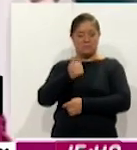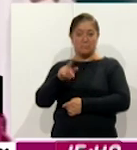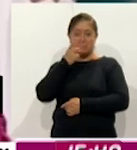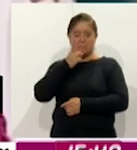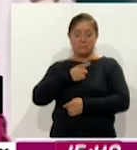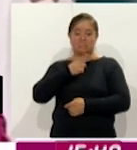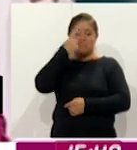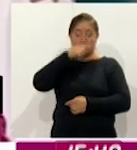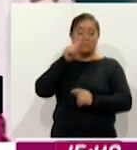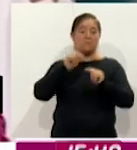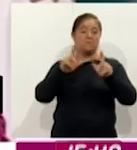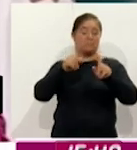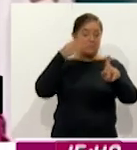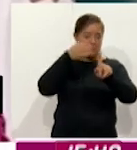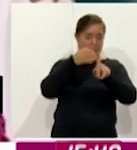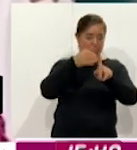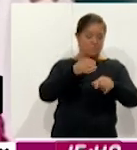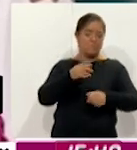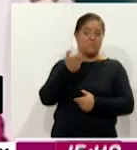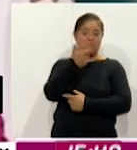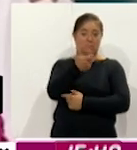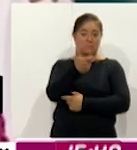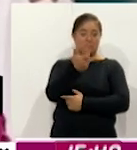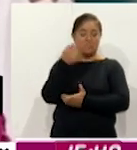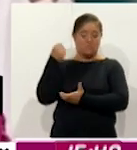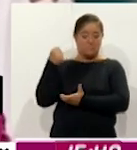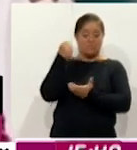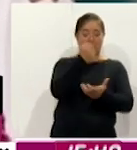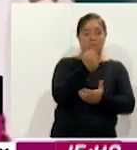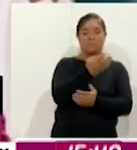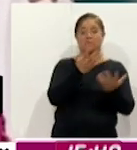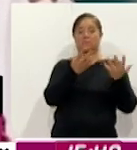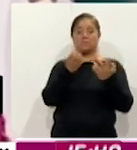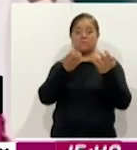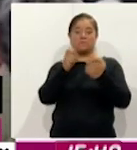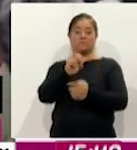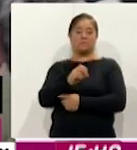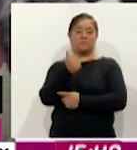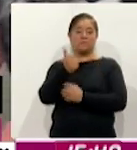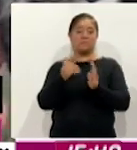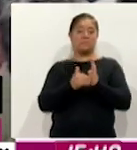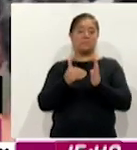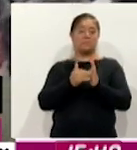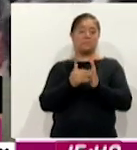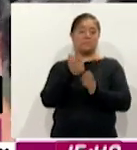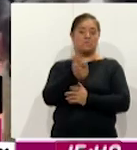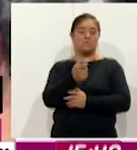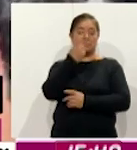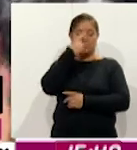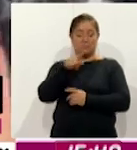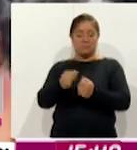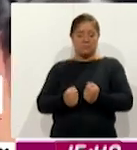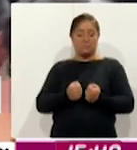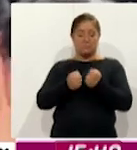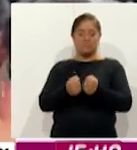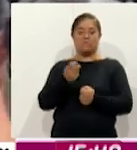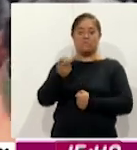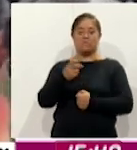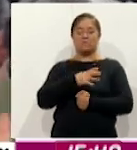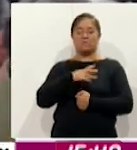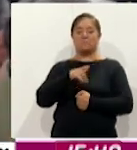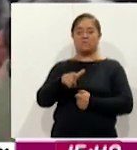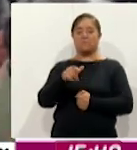caso de Tlaxcala se han invertido más de 936 millones de pesos a fin de fortalecer este esquema de salud